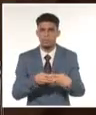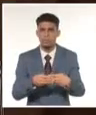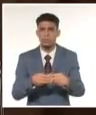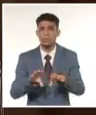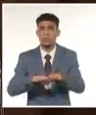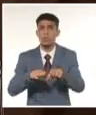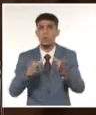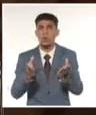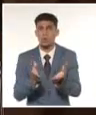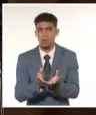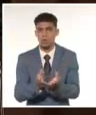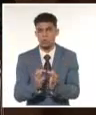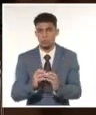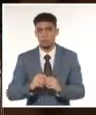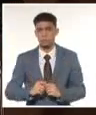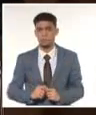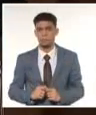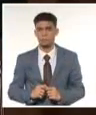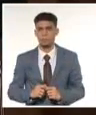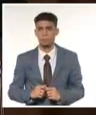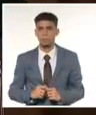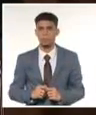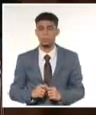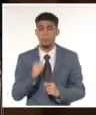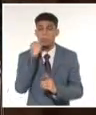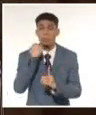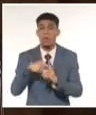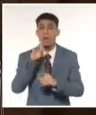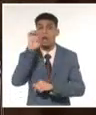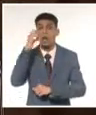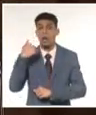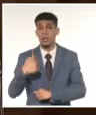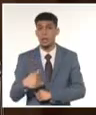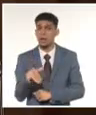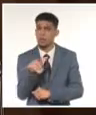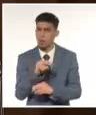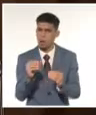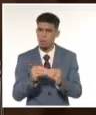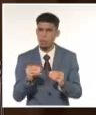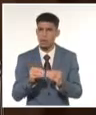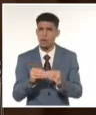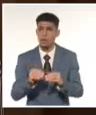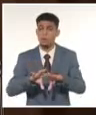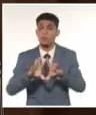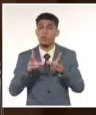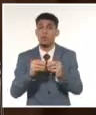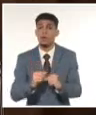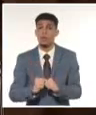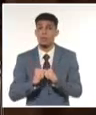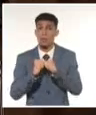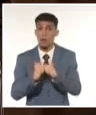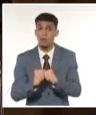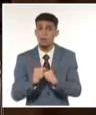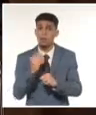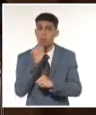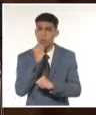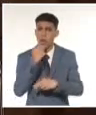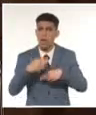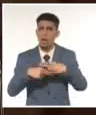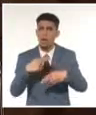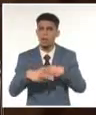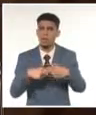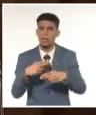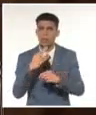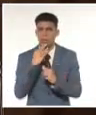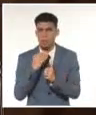la vitalidad. Todas ellas fuerzas motrices que bien aprovechadas permiten crear,